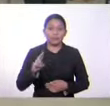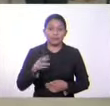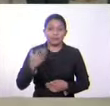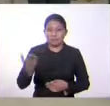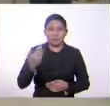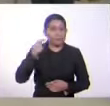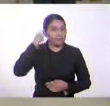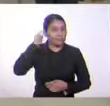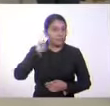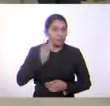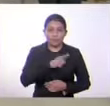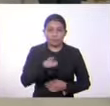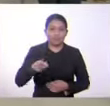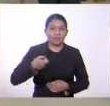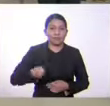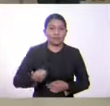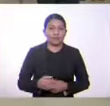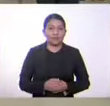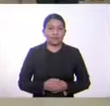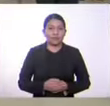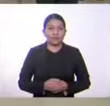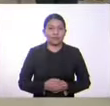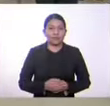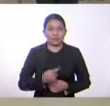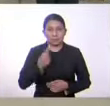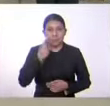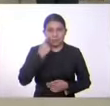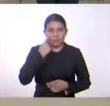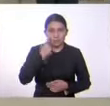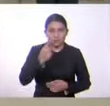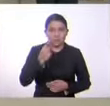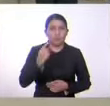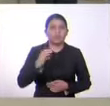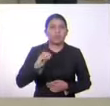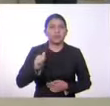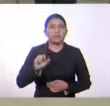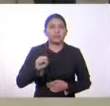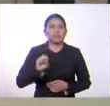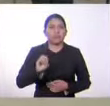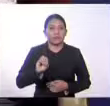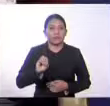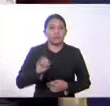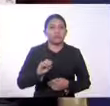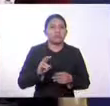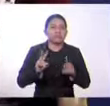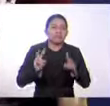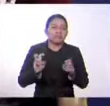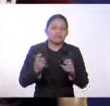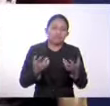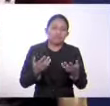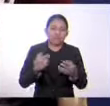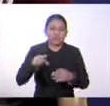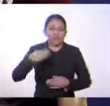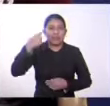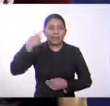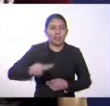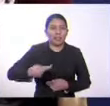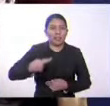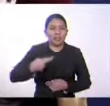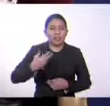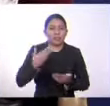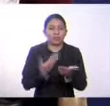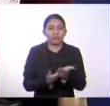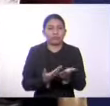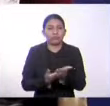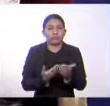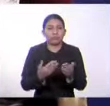Federico, estudiantes, vamos a ir a un caso de situaciones de la vida real en las que se manifiesta